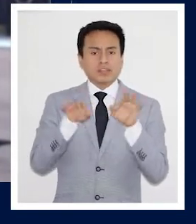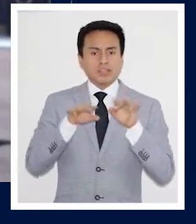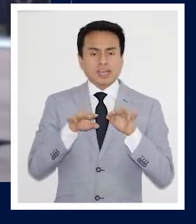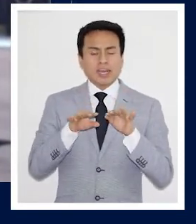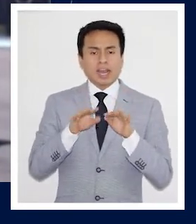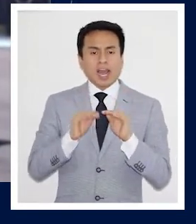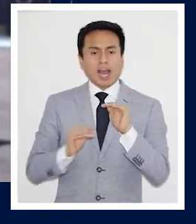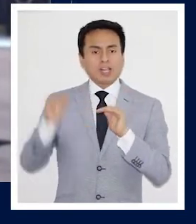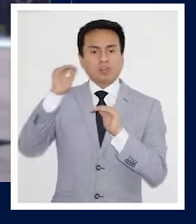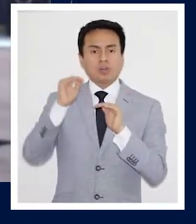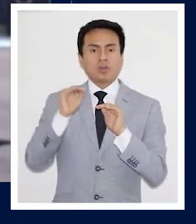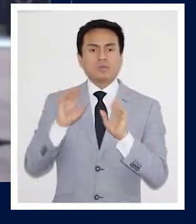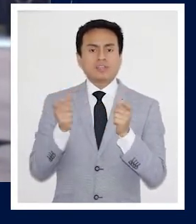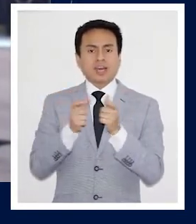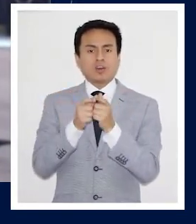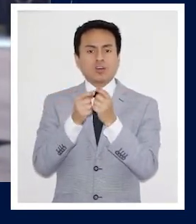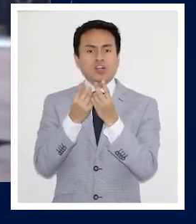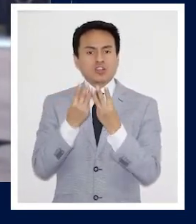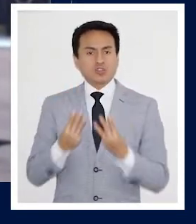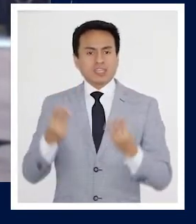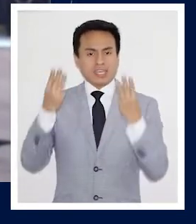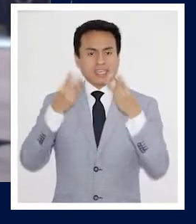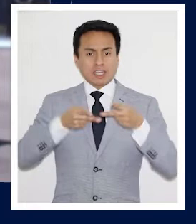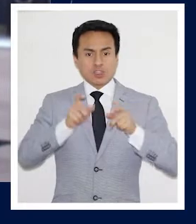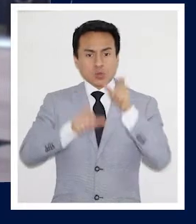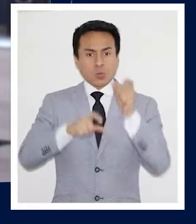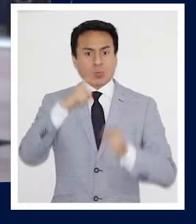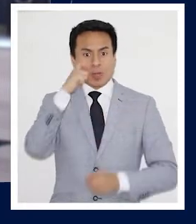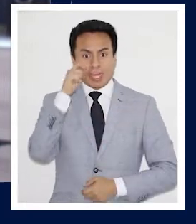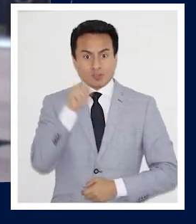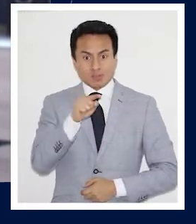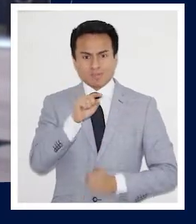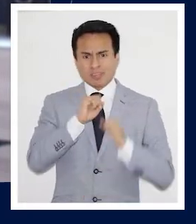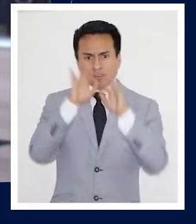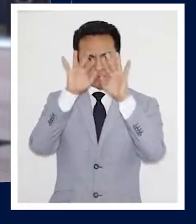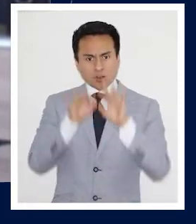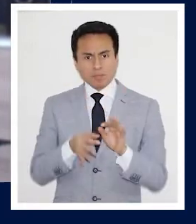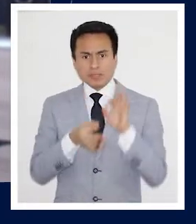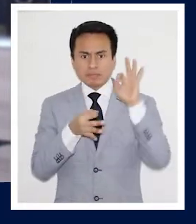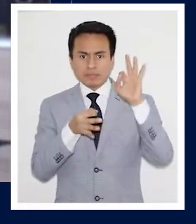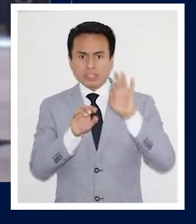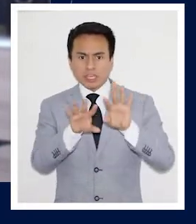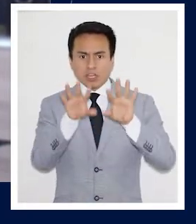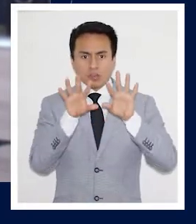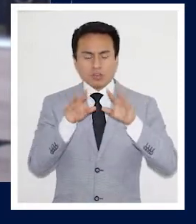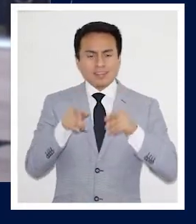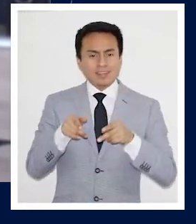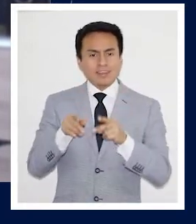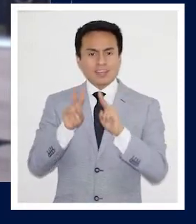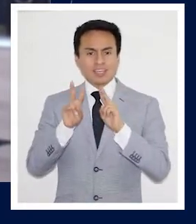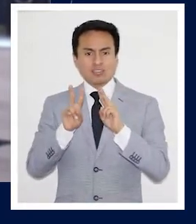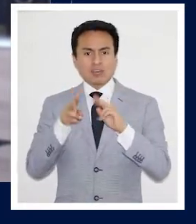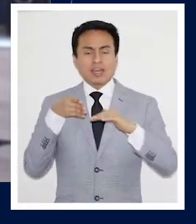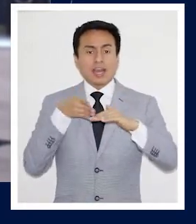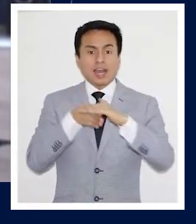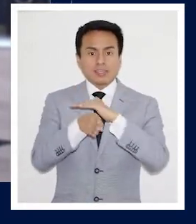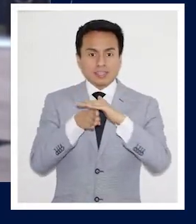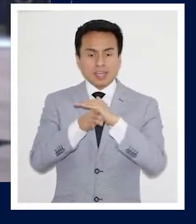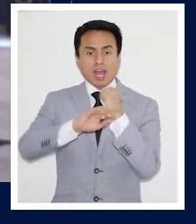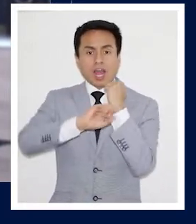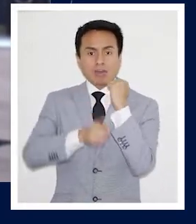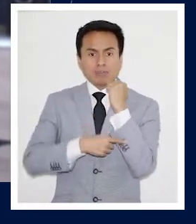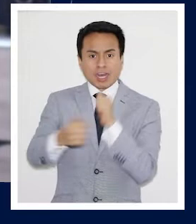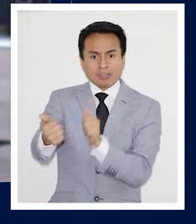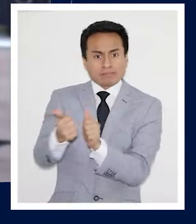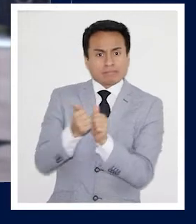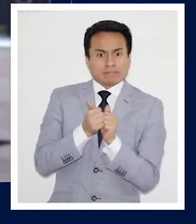Chile de la Oficina del Alto Comisionado de las Naciones Unidas para los Derechos Humanos destacó que el derecho de